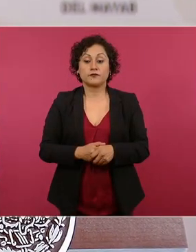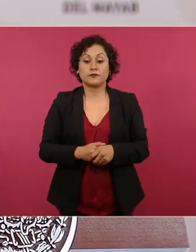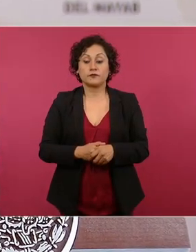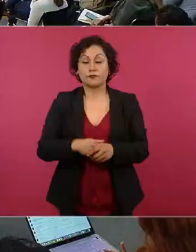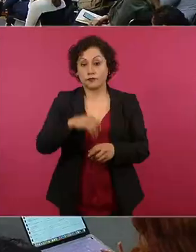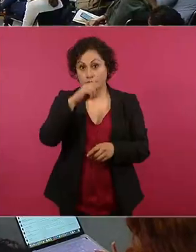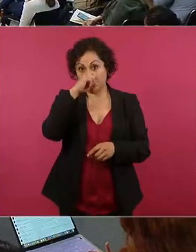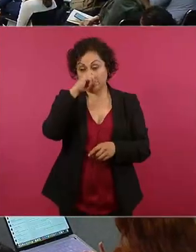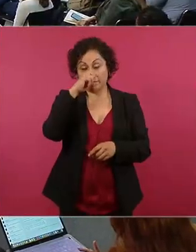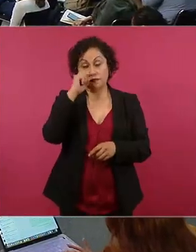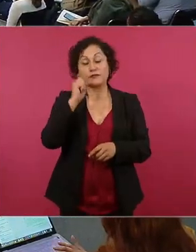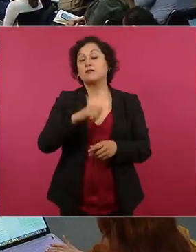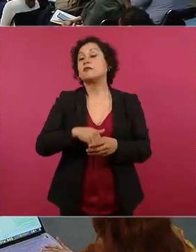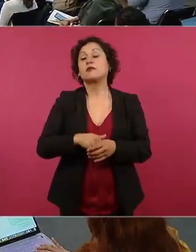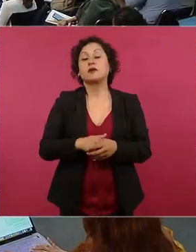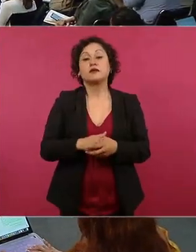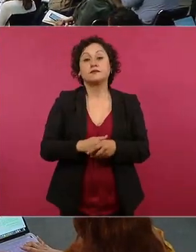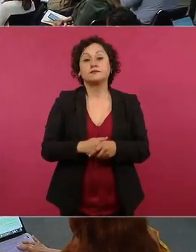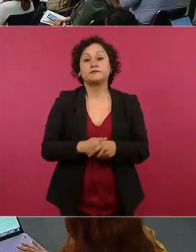Y no podemos